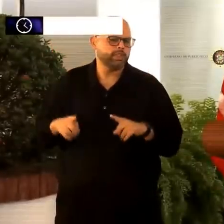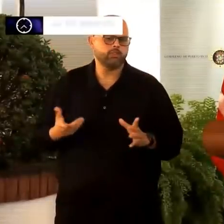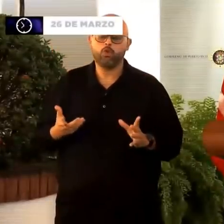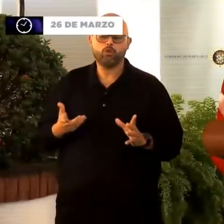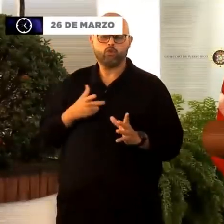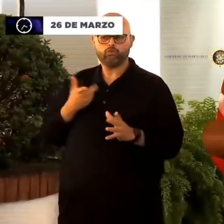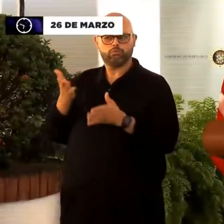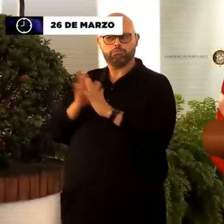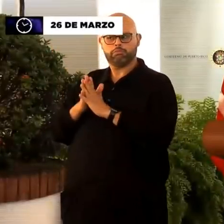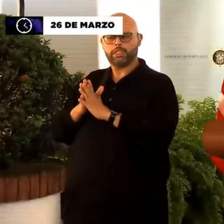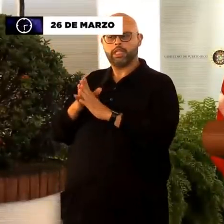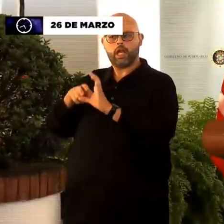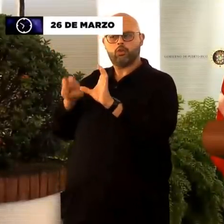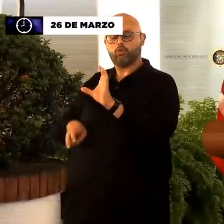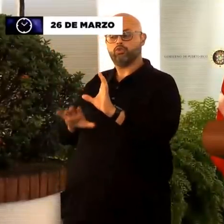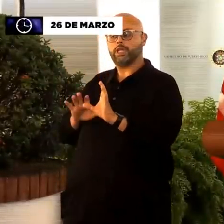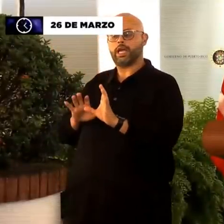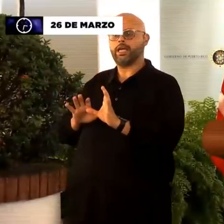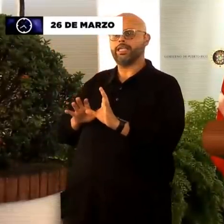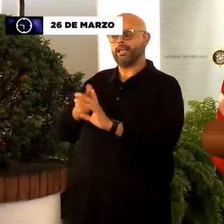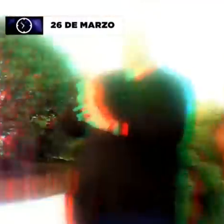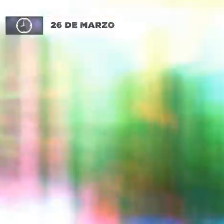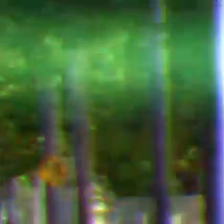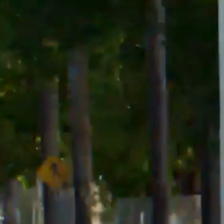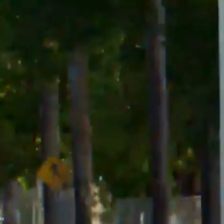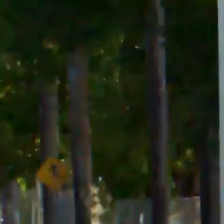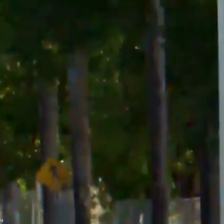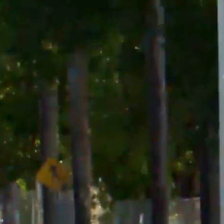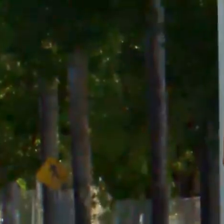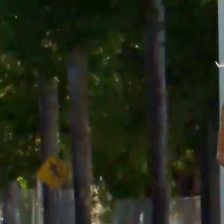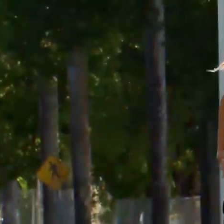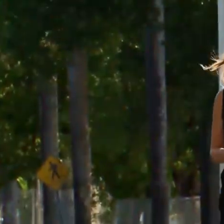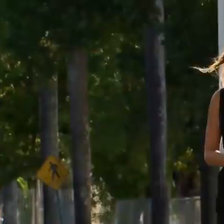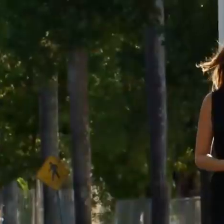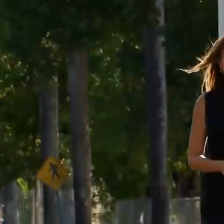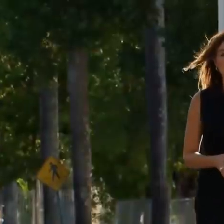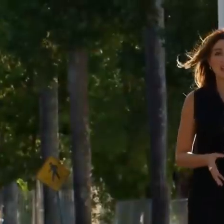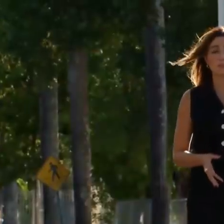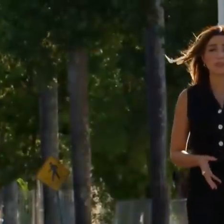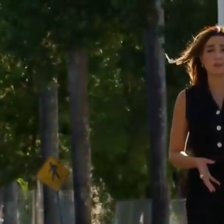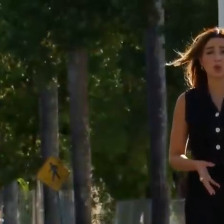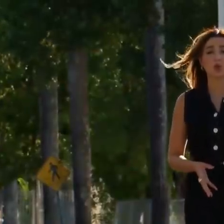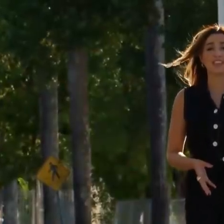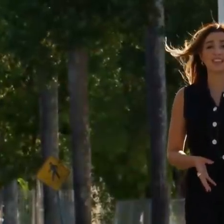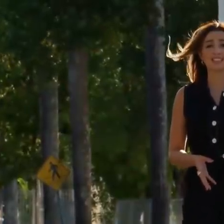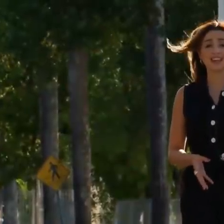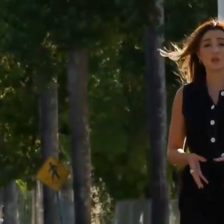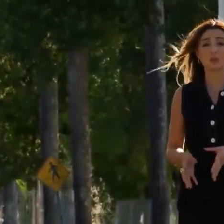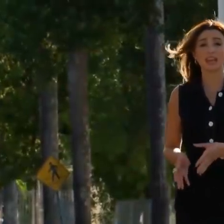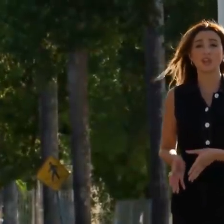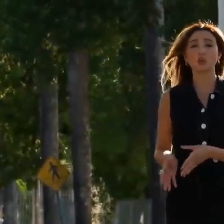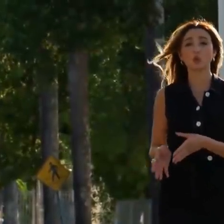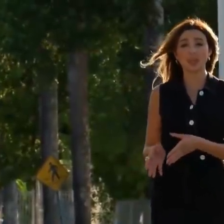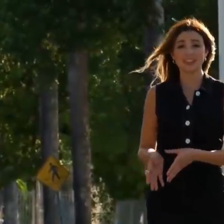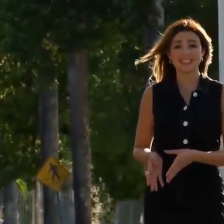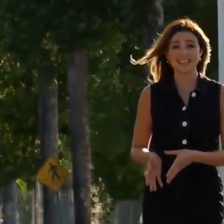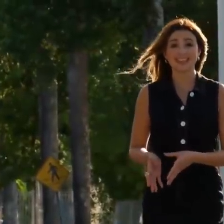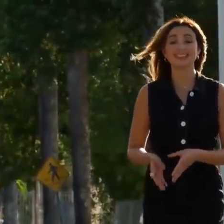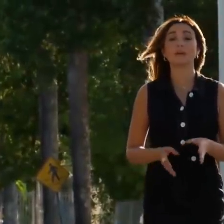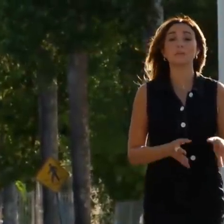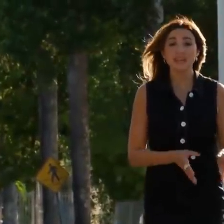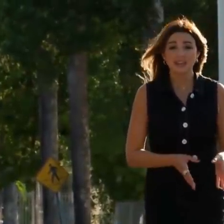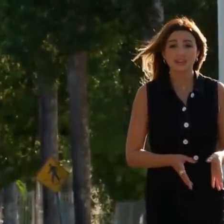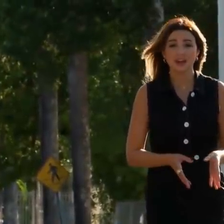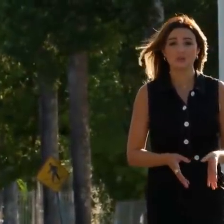la renuncia, ha sido la determinación de la doctora Longo. Nos enteramos de que tampoco había epidemióloga del estado porque la doctora de